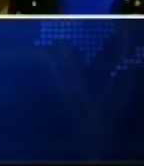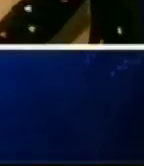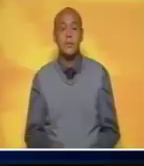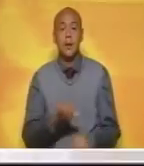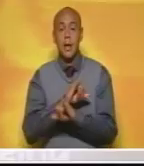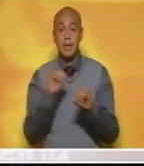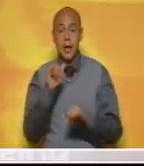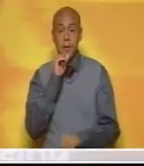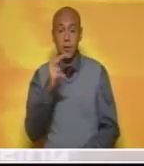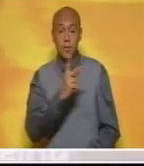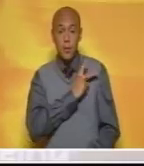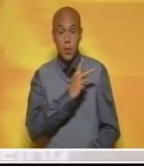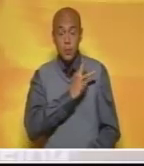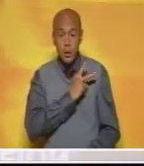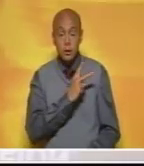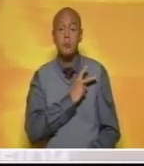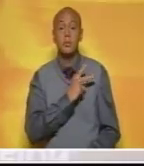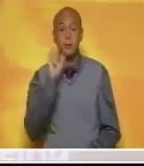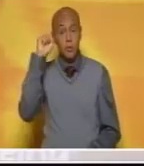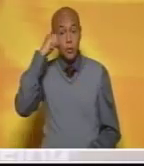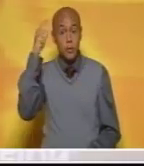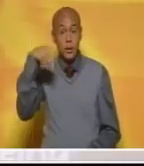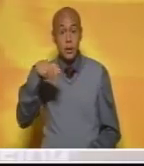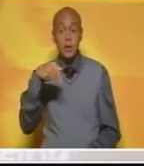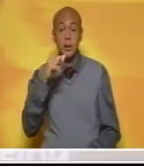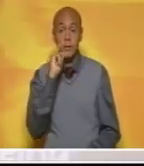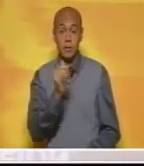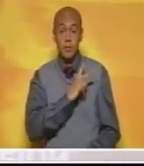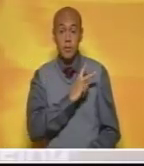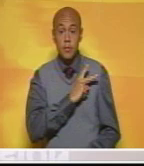Amigos, hasta aquí la presente emisión. Recuerden, Noticiero